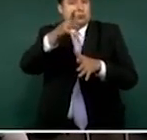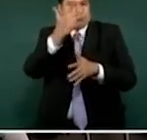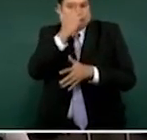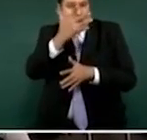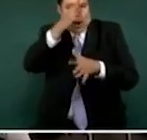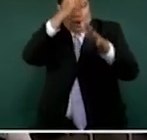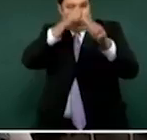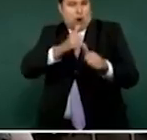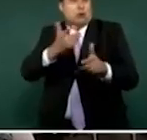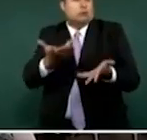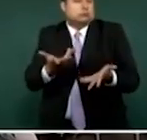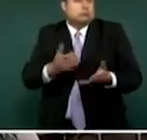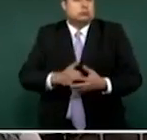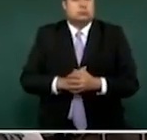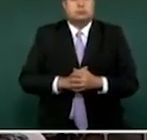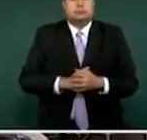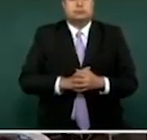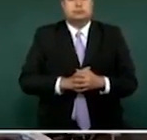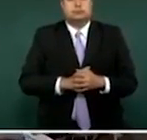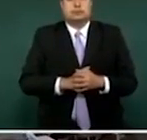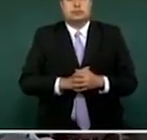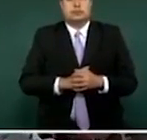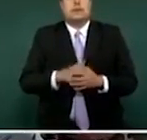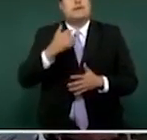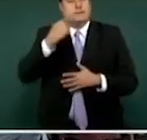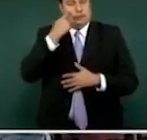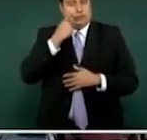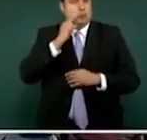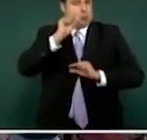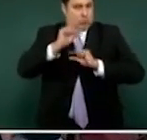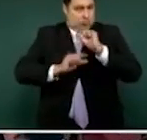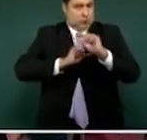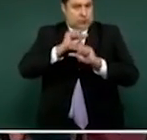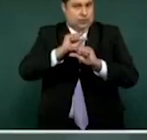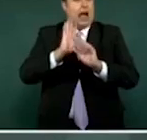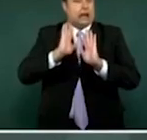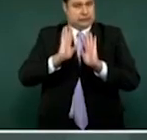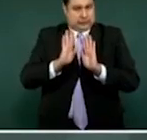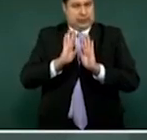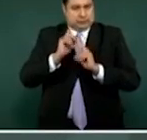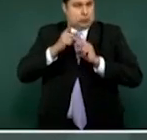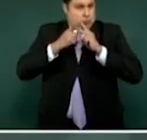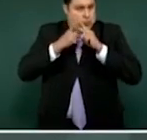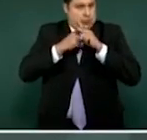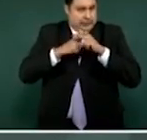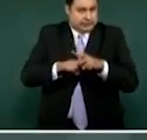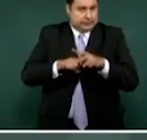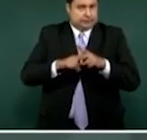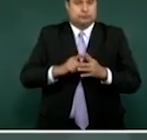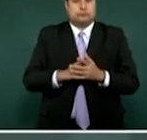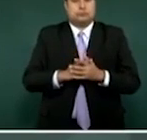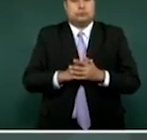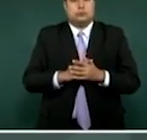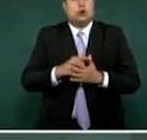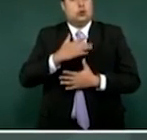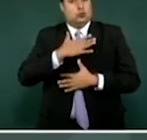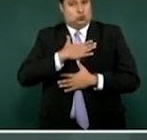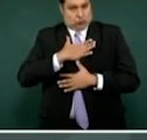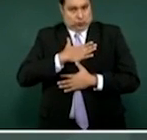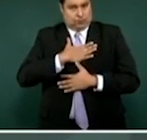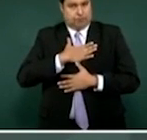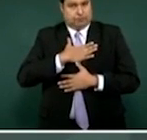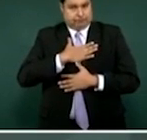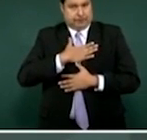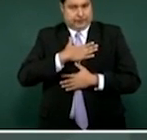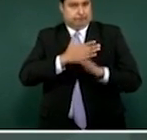Mire, vamos a ir regularizando, ya lo estamos haciendo. Yo he hecho el